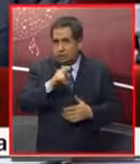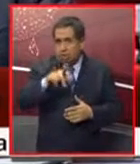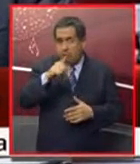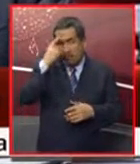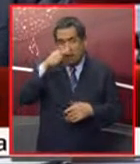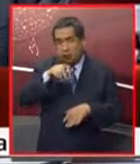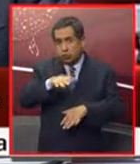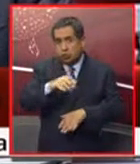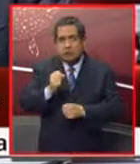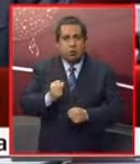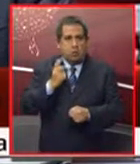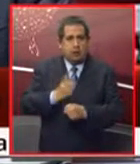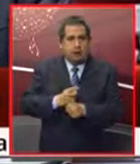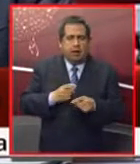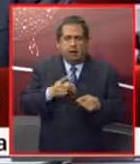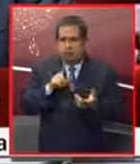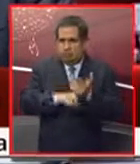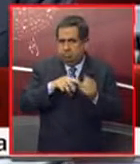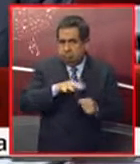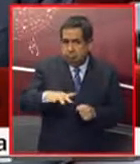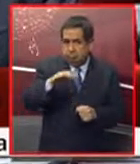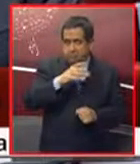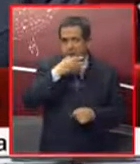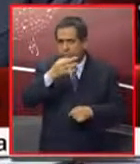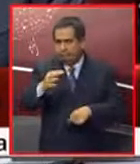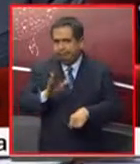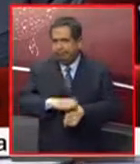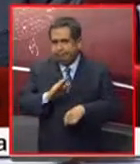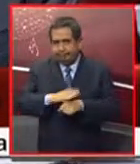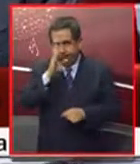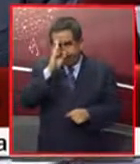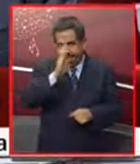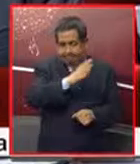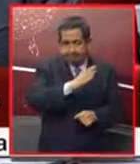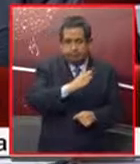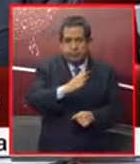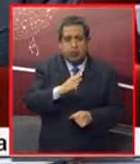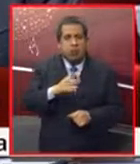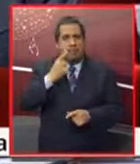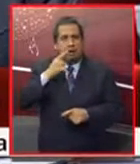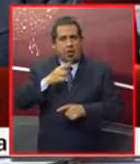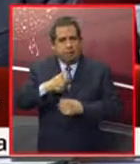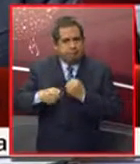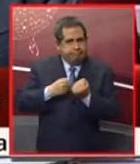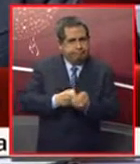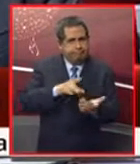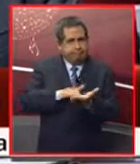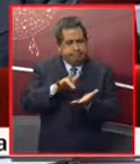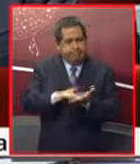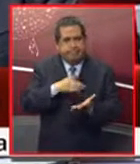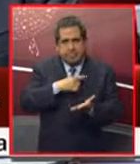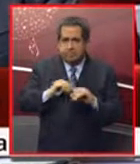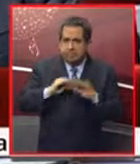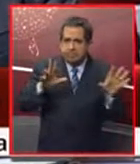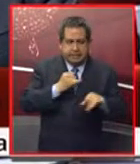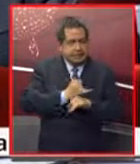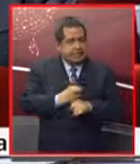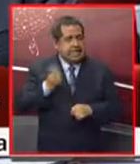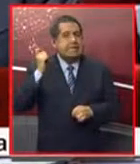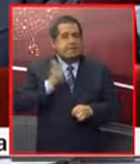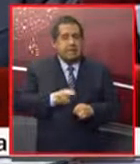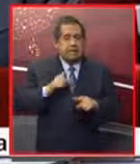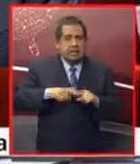seguridad y readaptación social en Nuevo León nuestro total respaldo para el esclarecimiento de estos hechos.